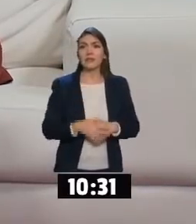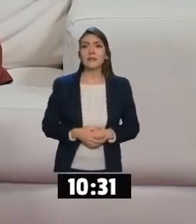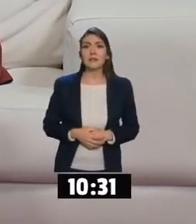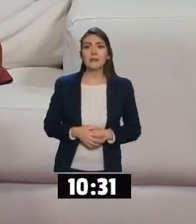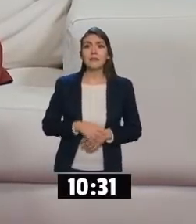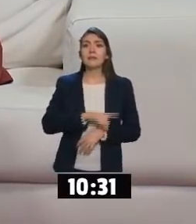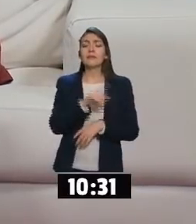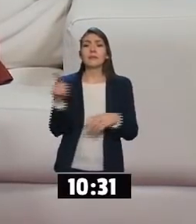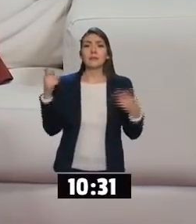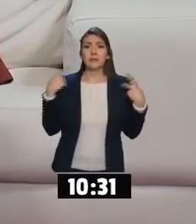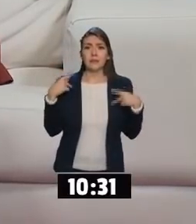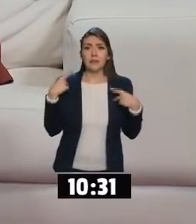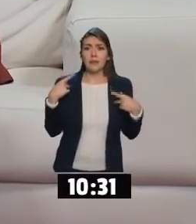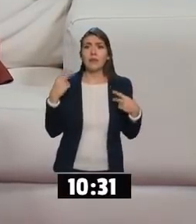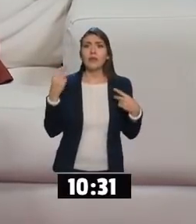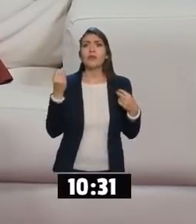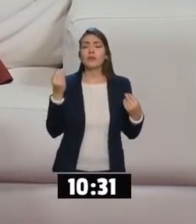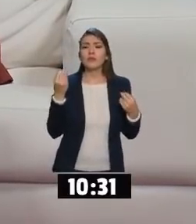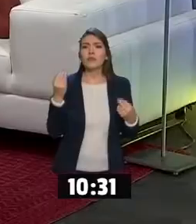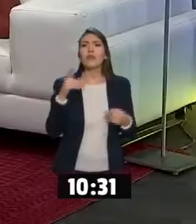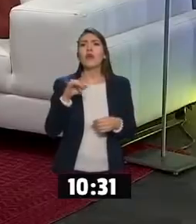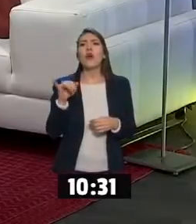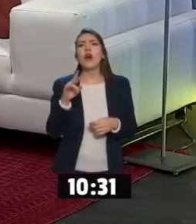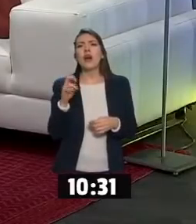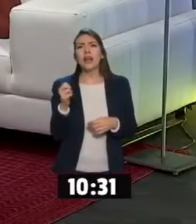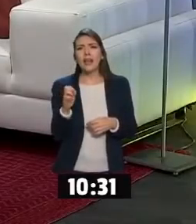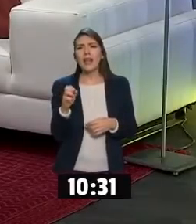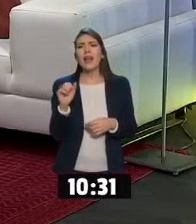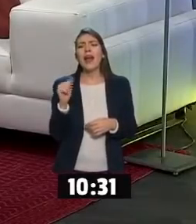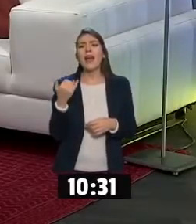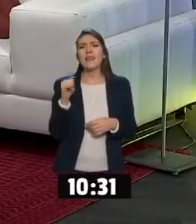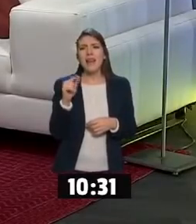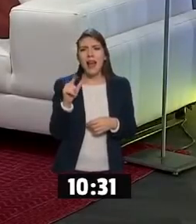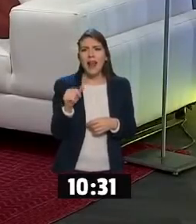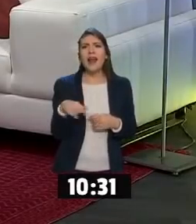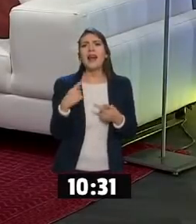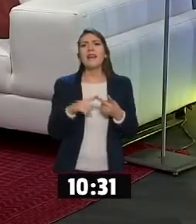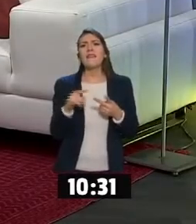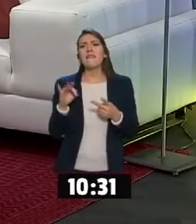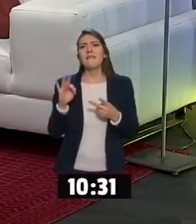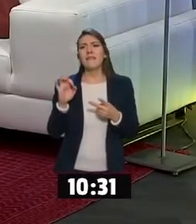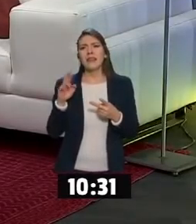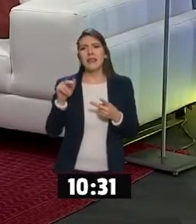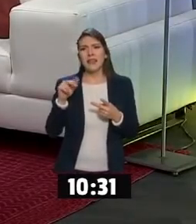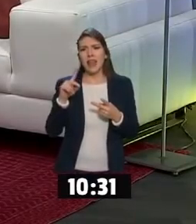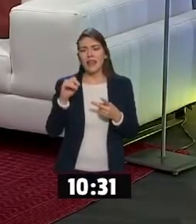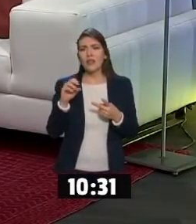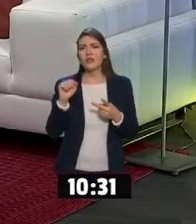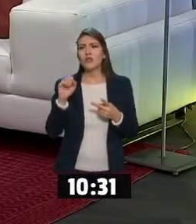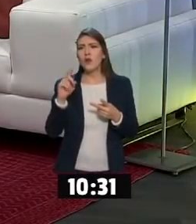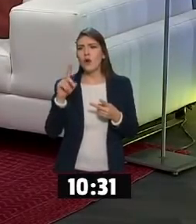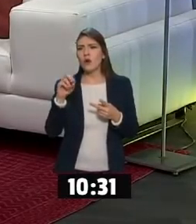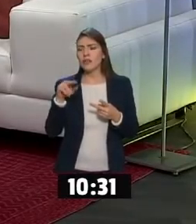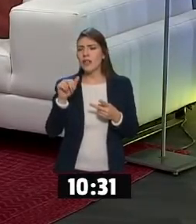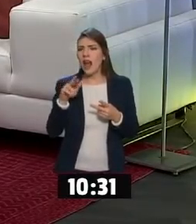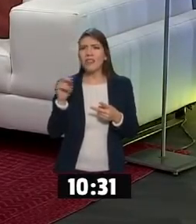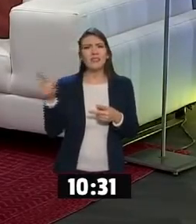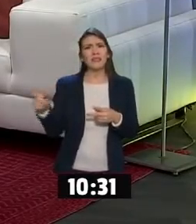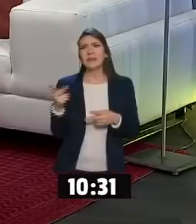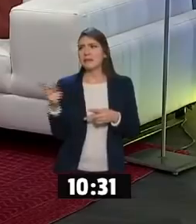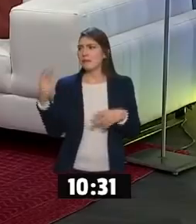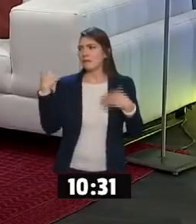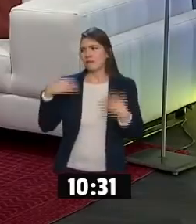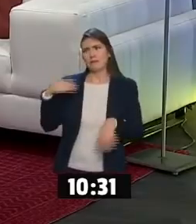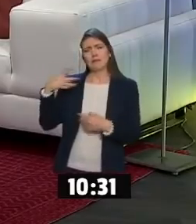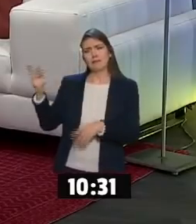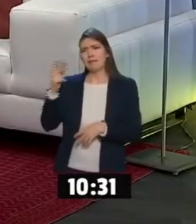los críticos, señora. O sea, Jorge Ayala Blanco, Fernanda Solórzano. Que son recanijos, no les gusta nada. Estoy que no me la creo porque aparte